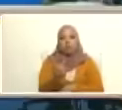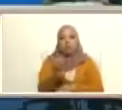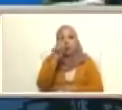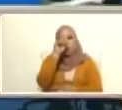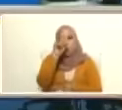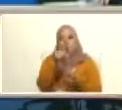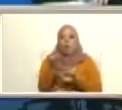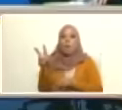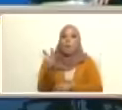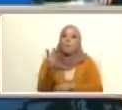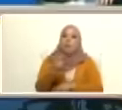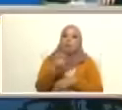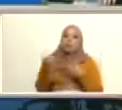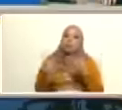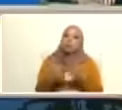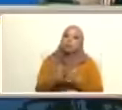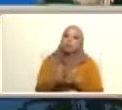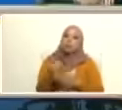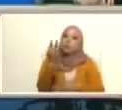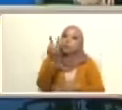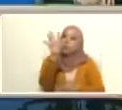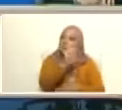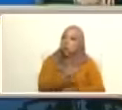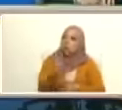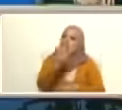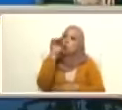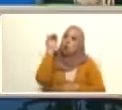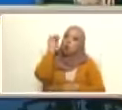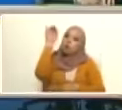de un país entero de lo que debe ser su futuro.